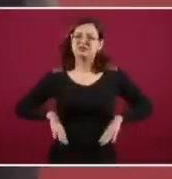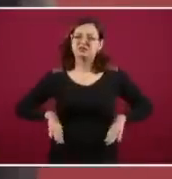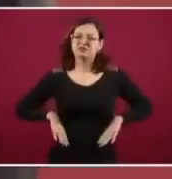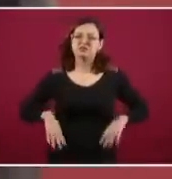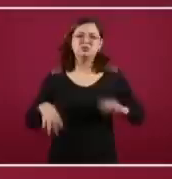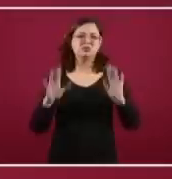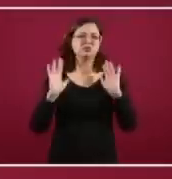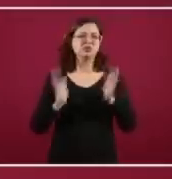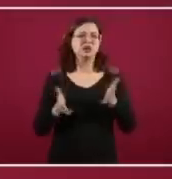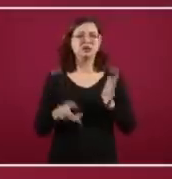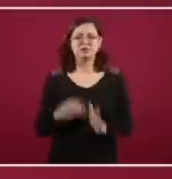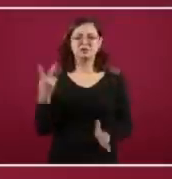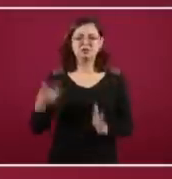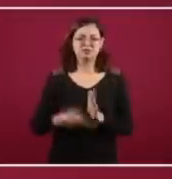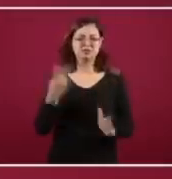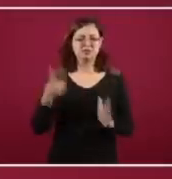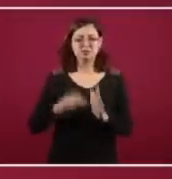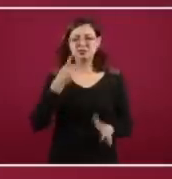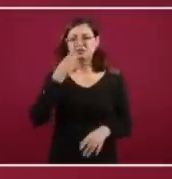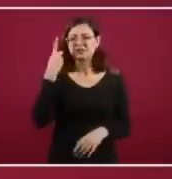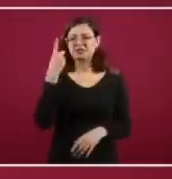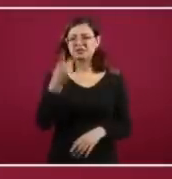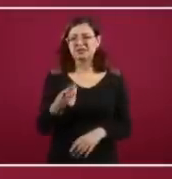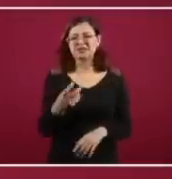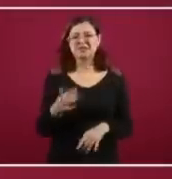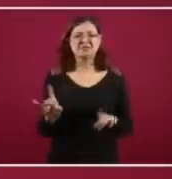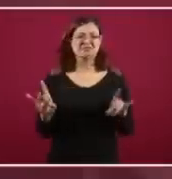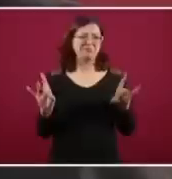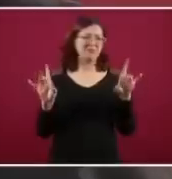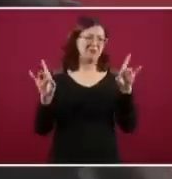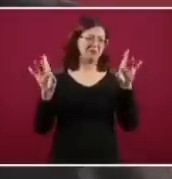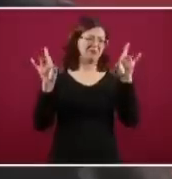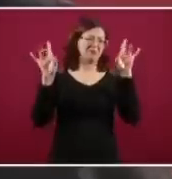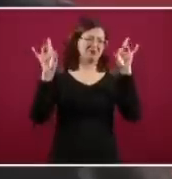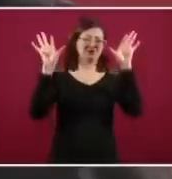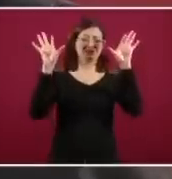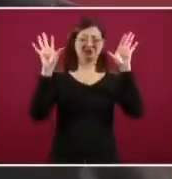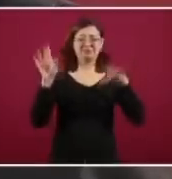hemos dicho en otras ocasiones, de mucha intolerancia.